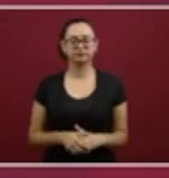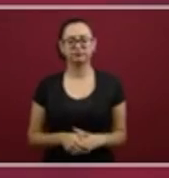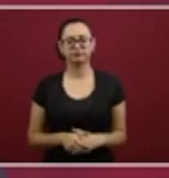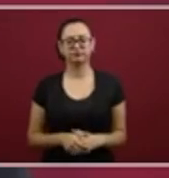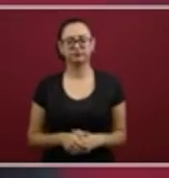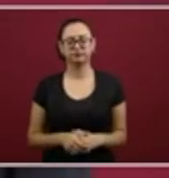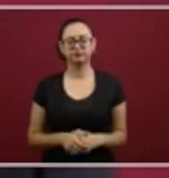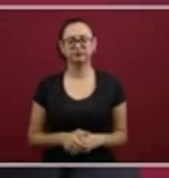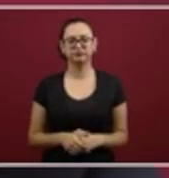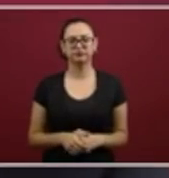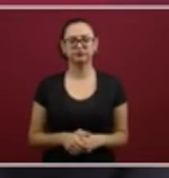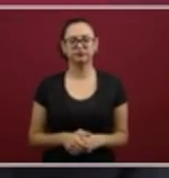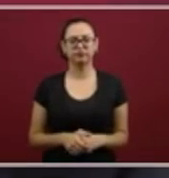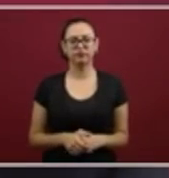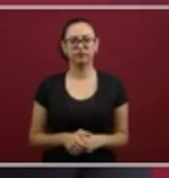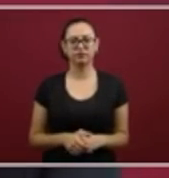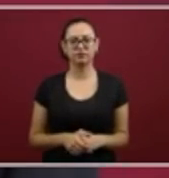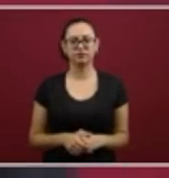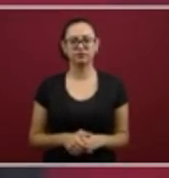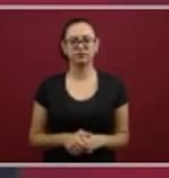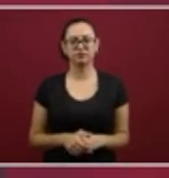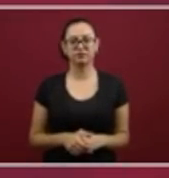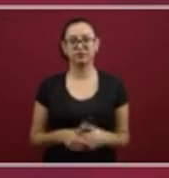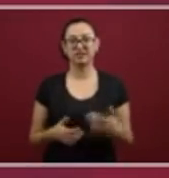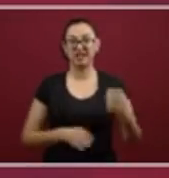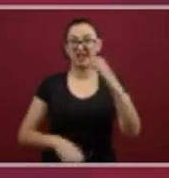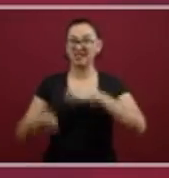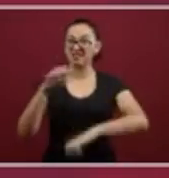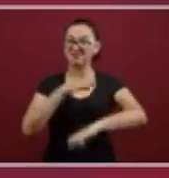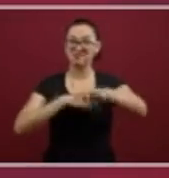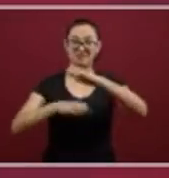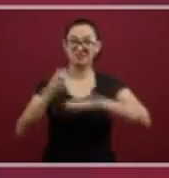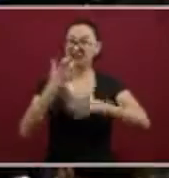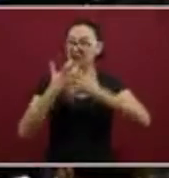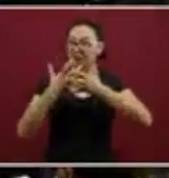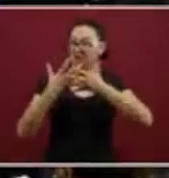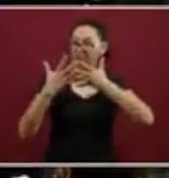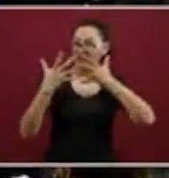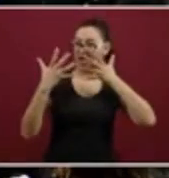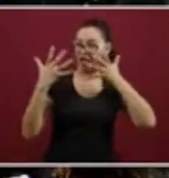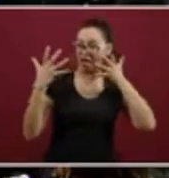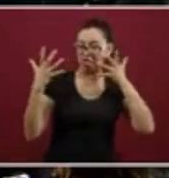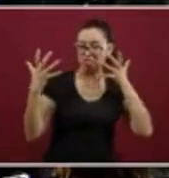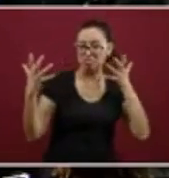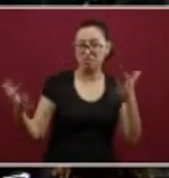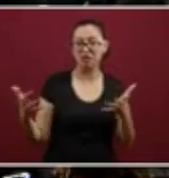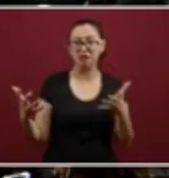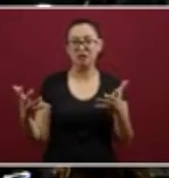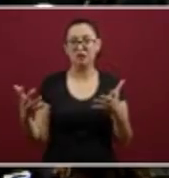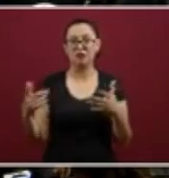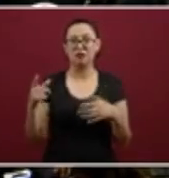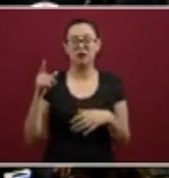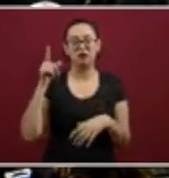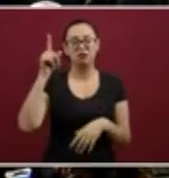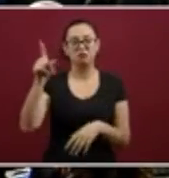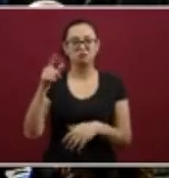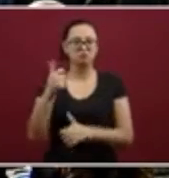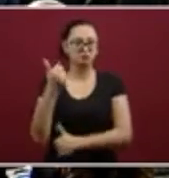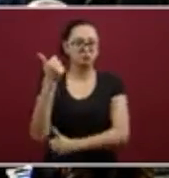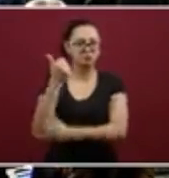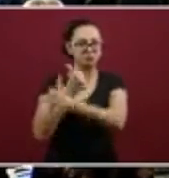Incluso las grandes empresas que cotizan en la bolsa de valores